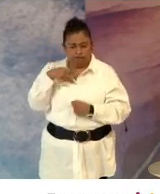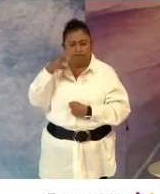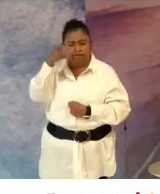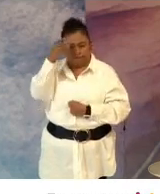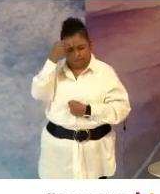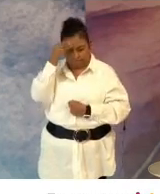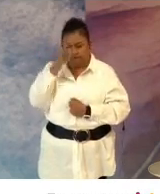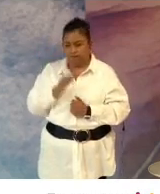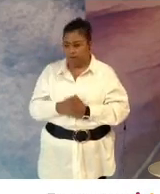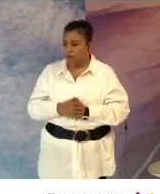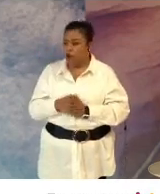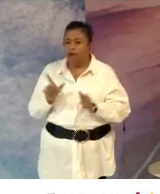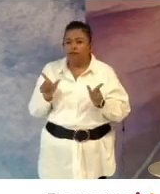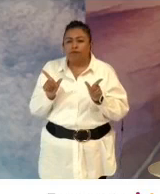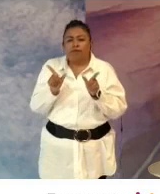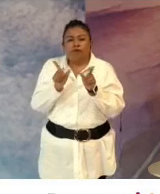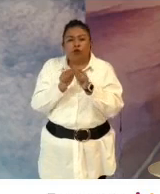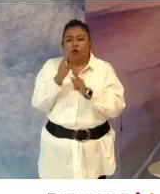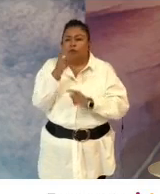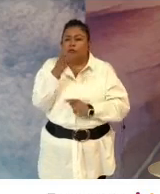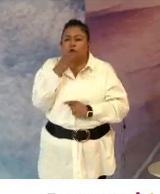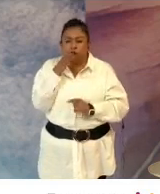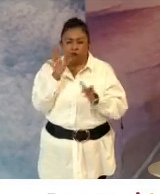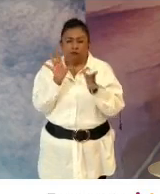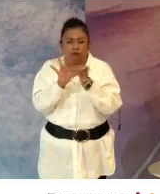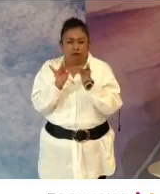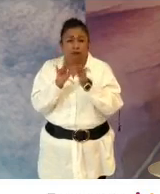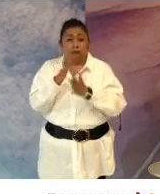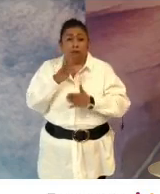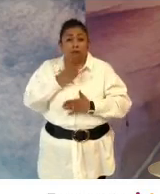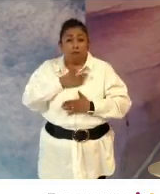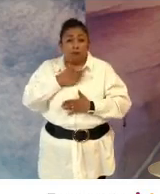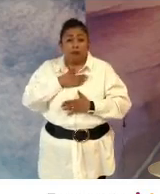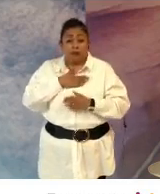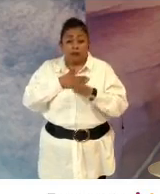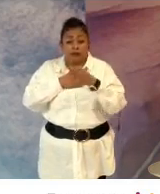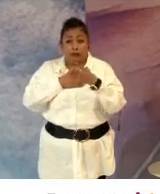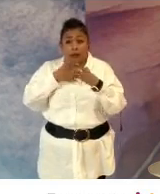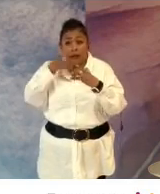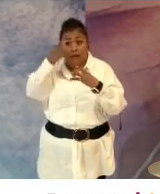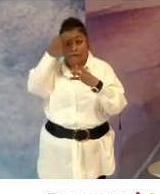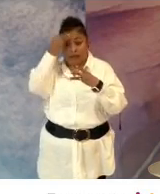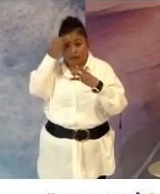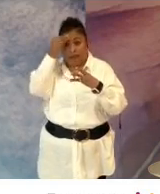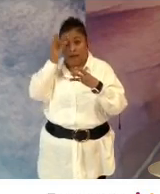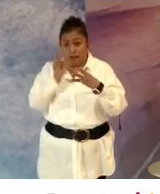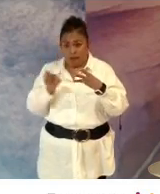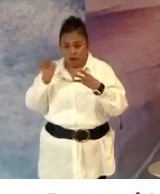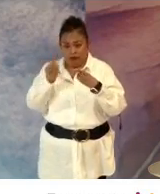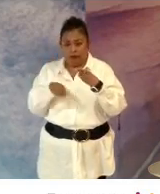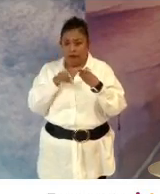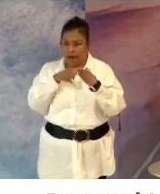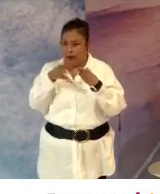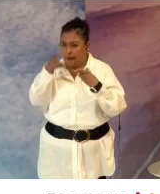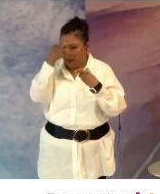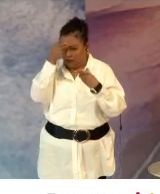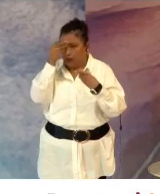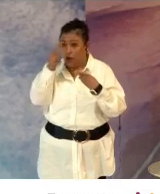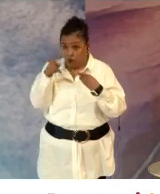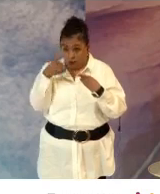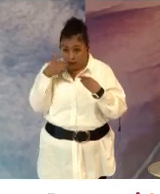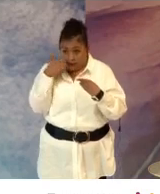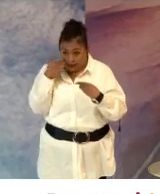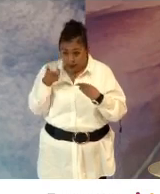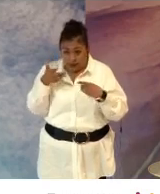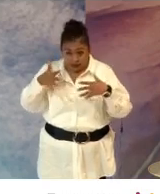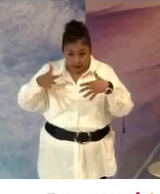voy a darte un resumen de un minuto de mis tres aprendizajes principales. Lo primero que aprendí es, bueno, ¿quieres hacer que